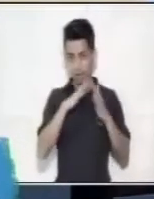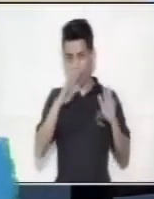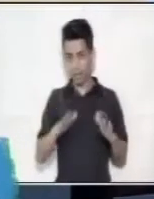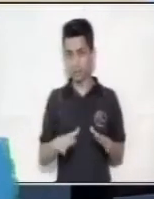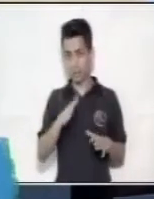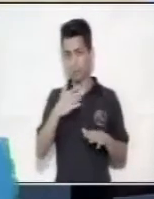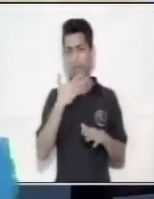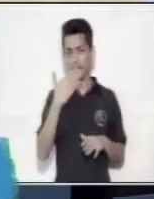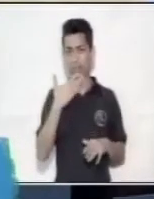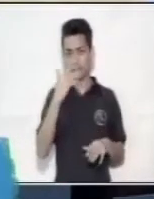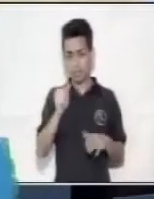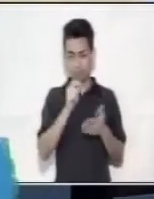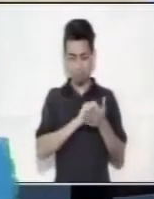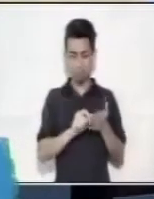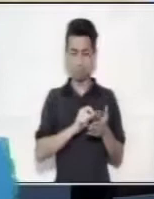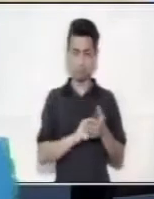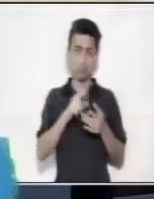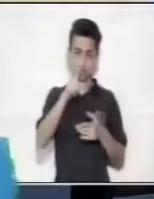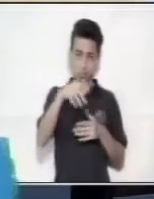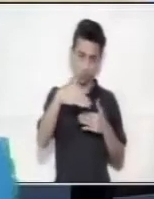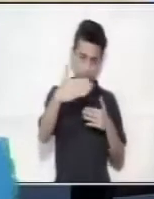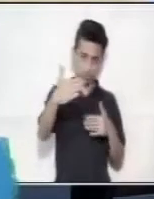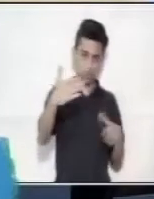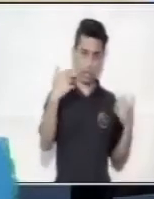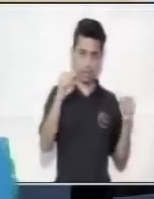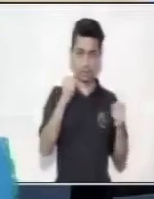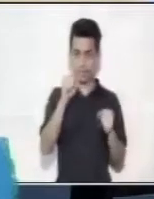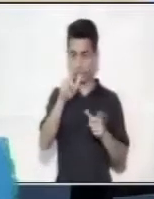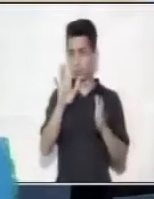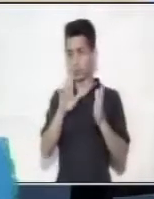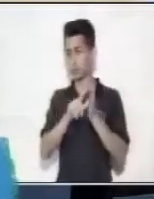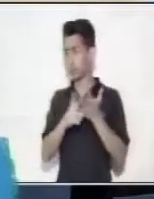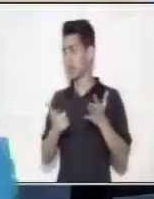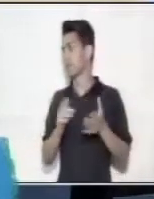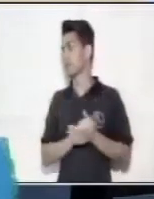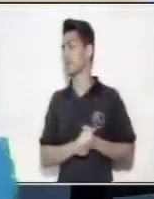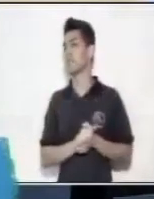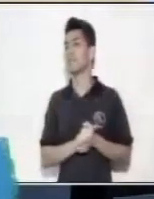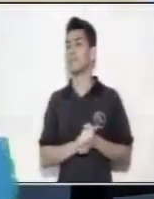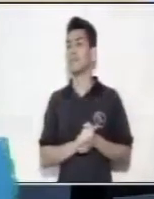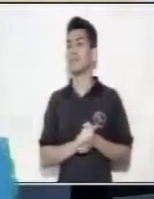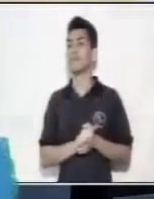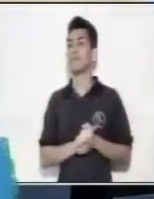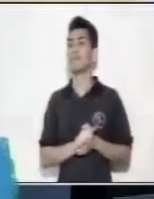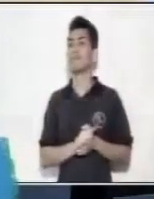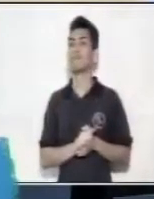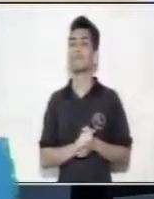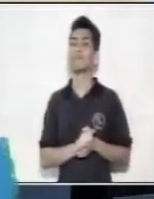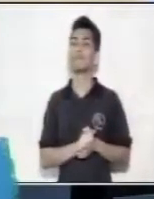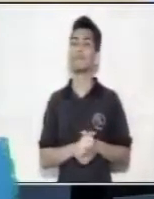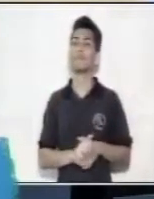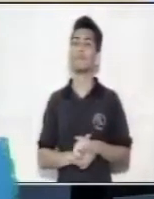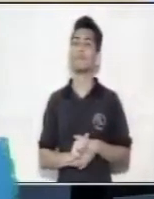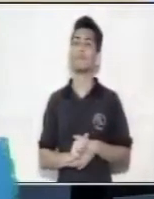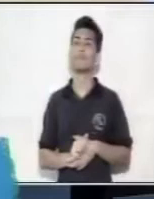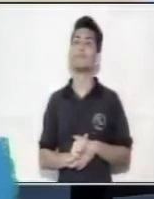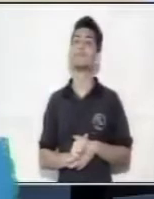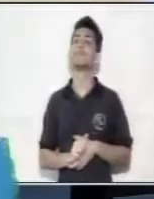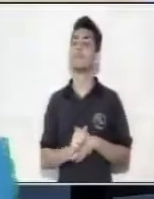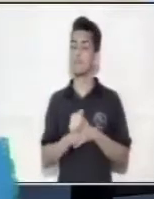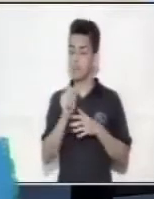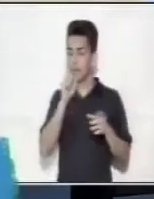Puedes hacerlo. Es un reto que te dejo. ¿Sí? Ok, perfecto. También tenemos los